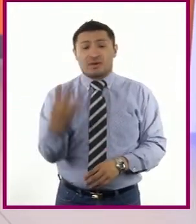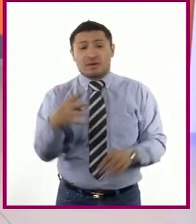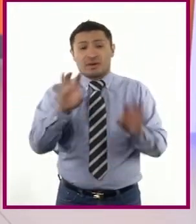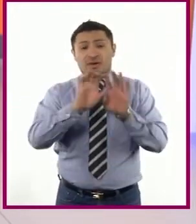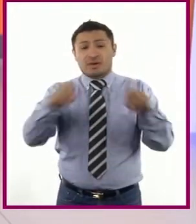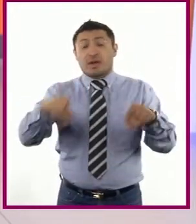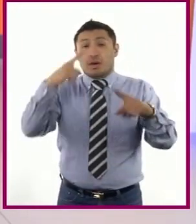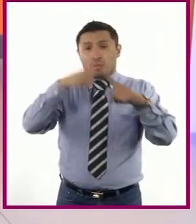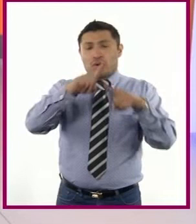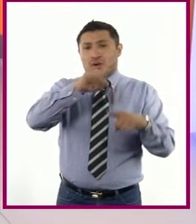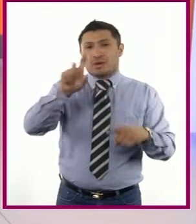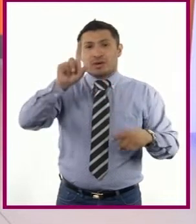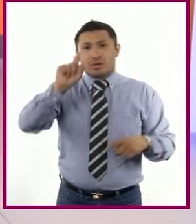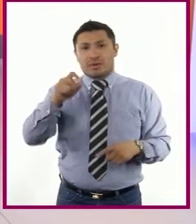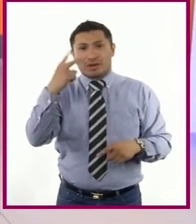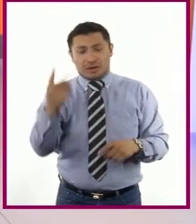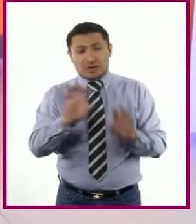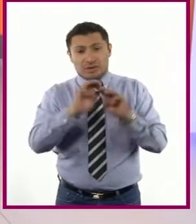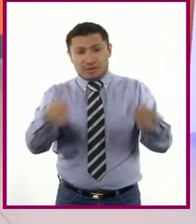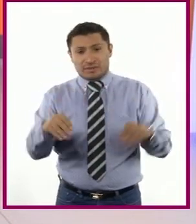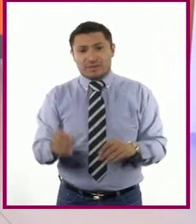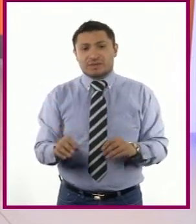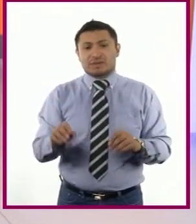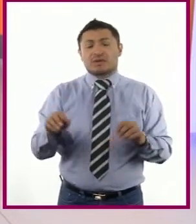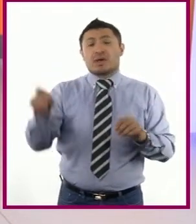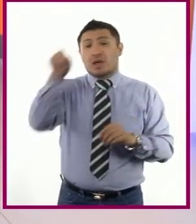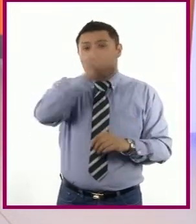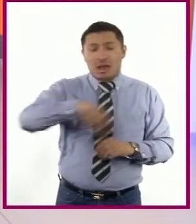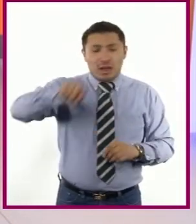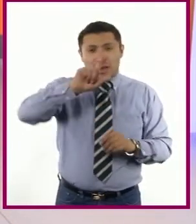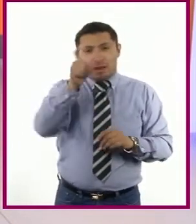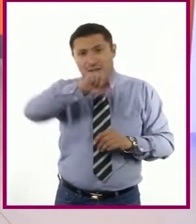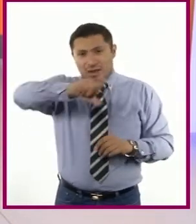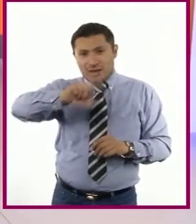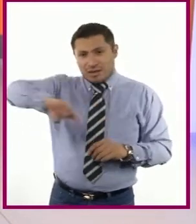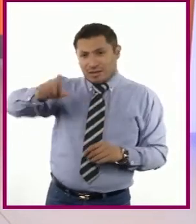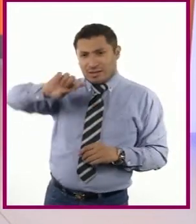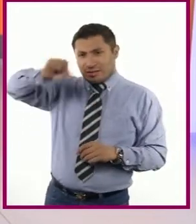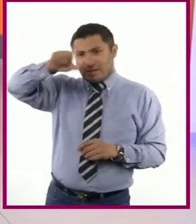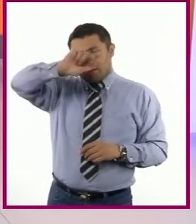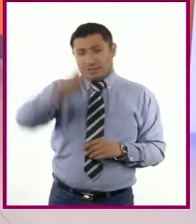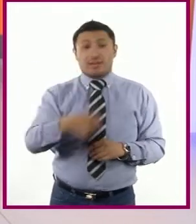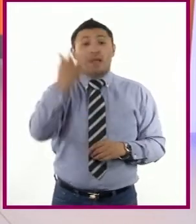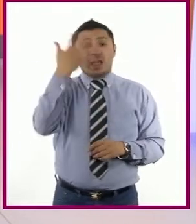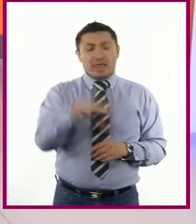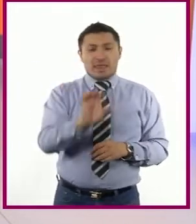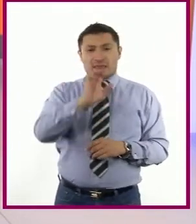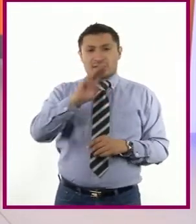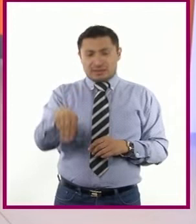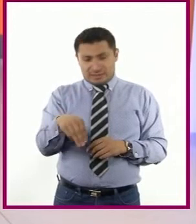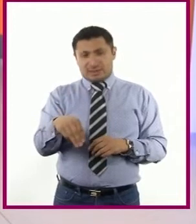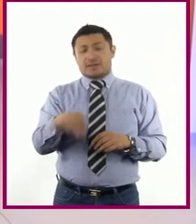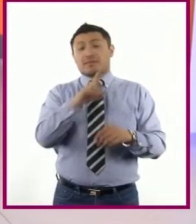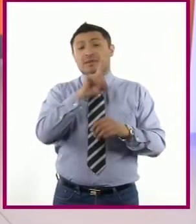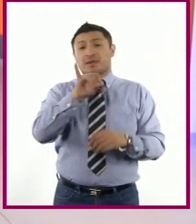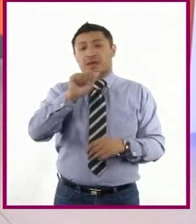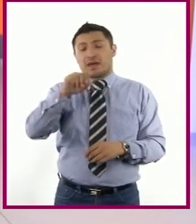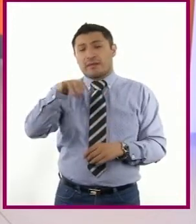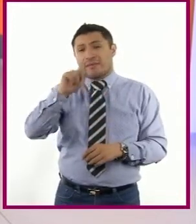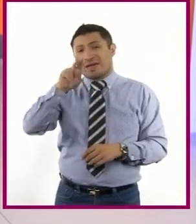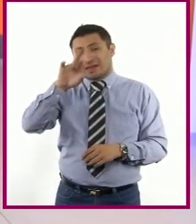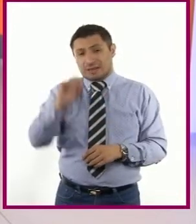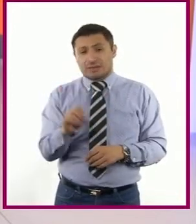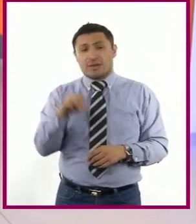122 centímetros. Medidas de los semicírculos que se cortan en cada patrón 10 centímetros de diámetro. Masa de la